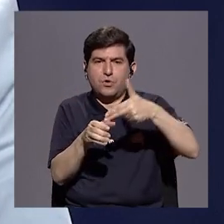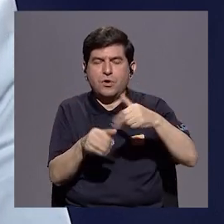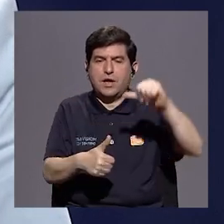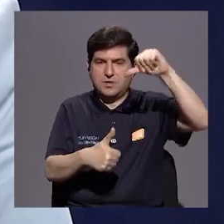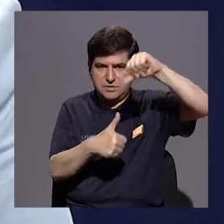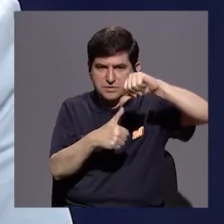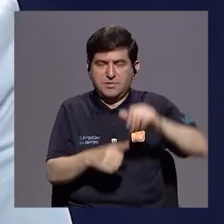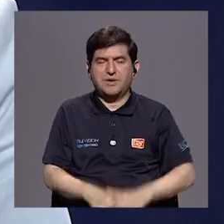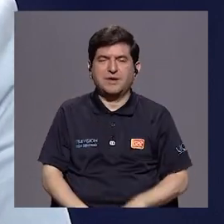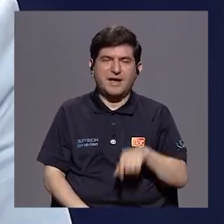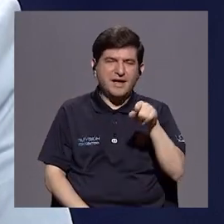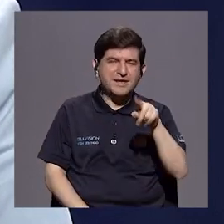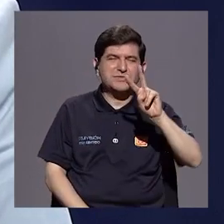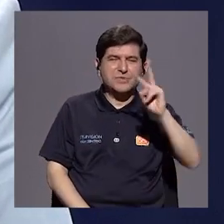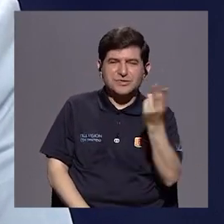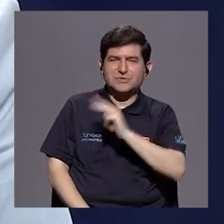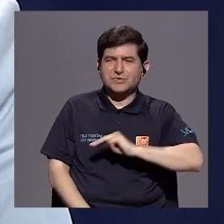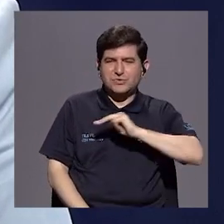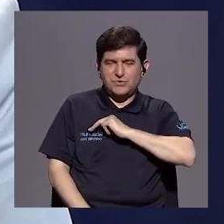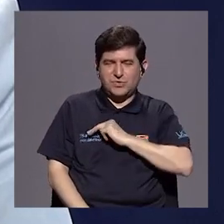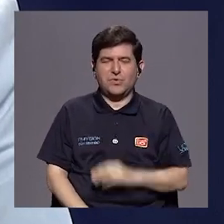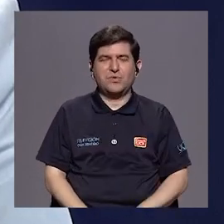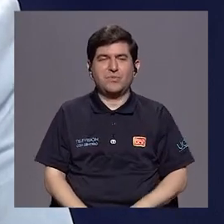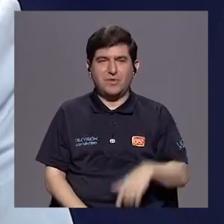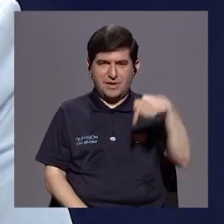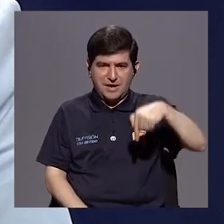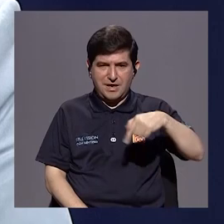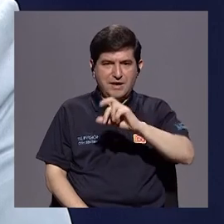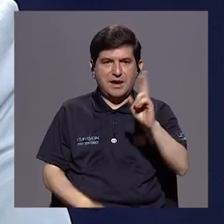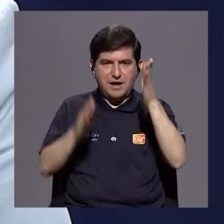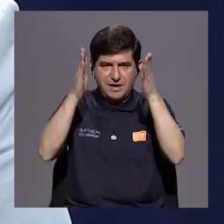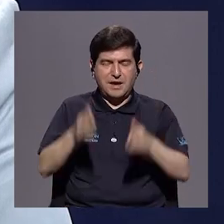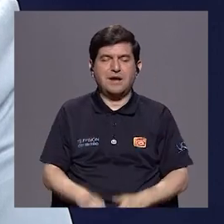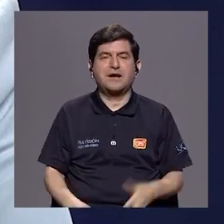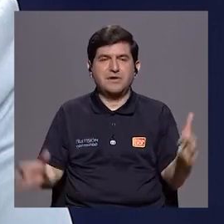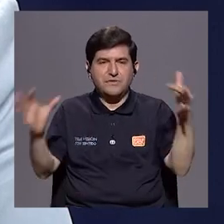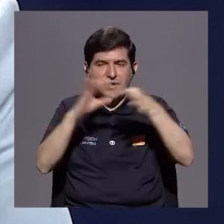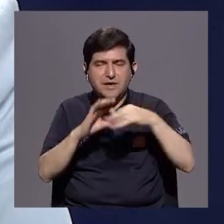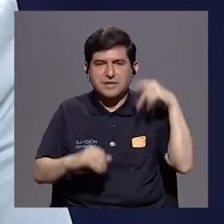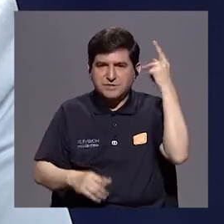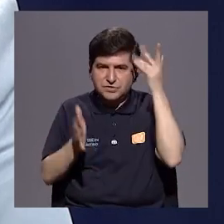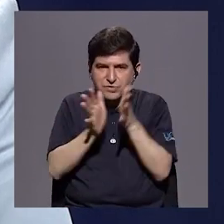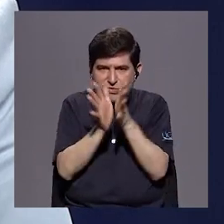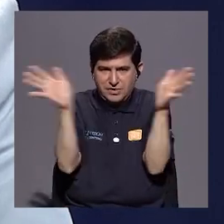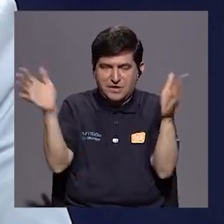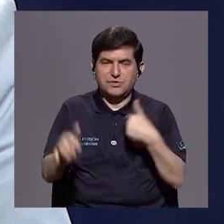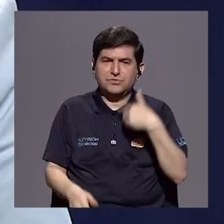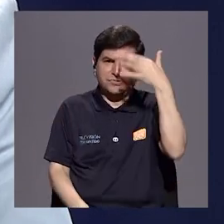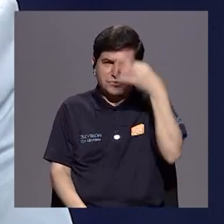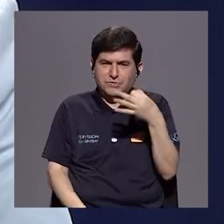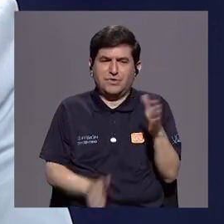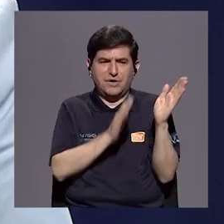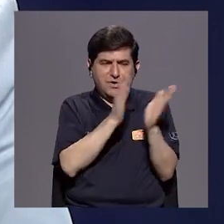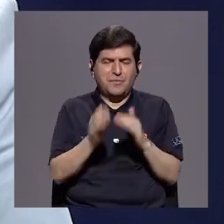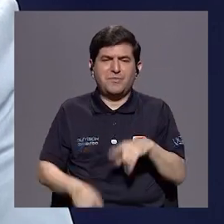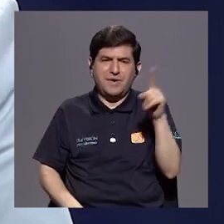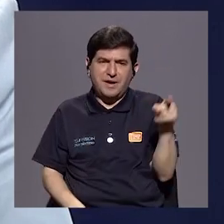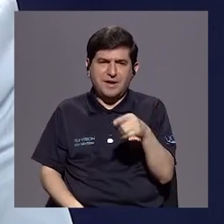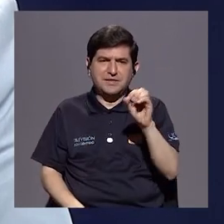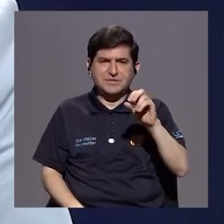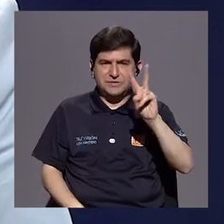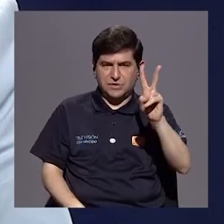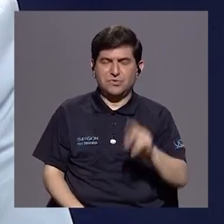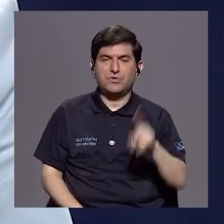moral del costarricense en general digo yo de la política pública en ese sentido me parece que el plan de